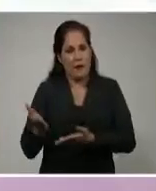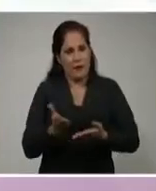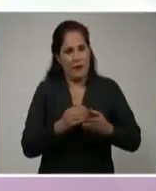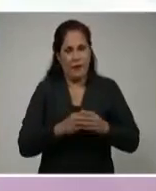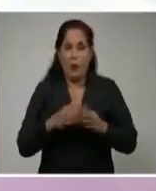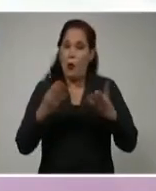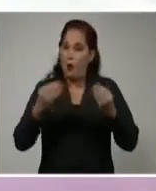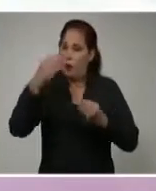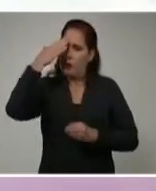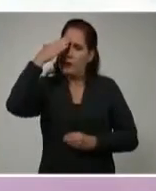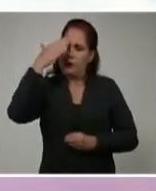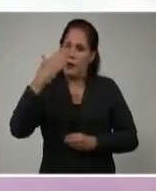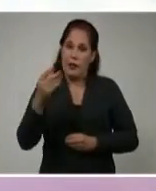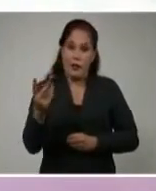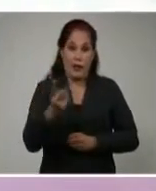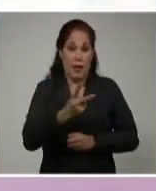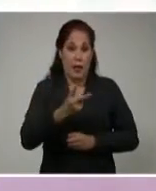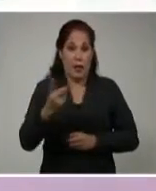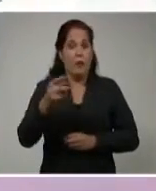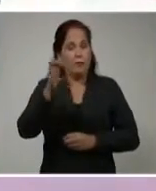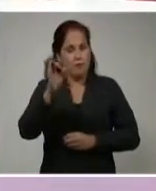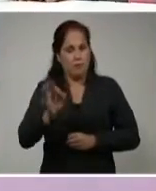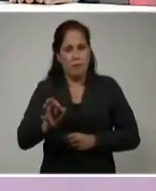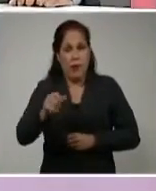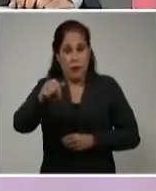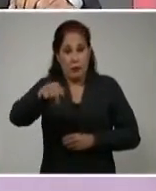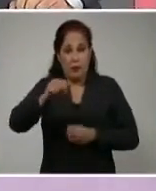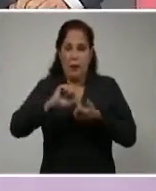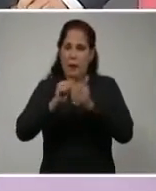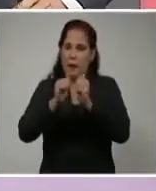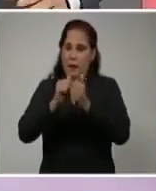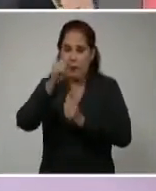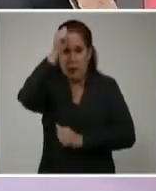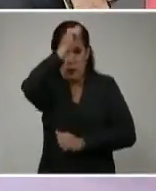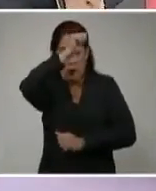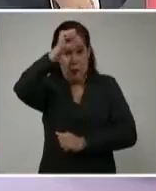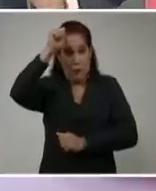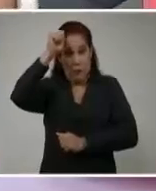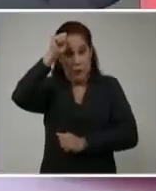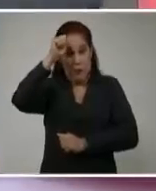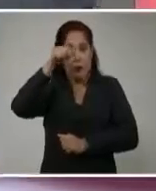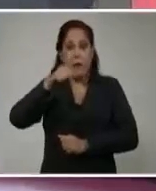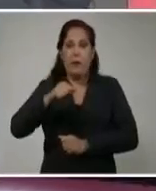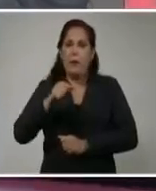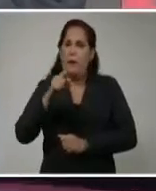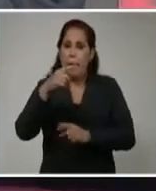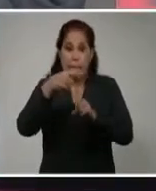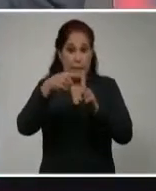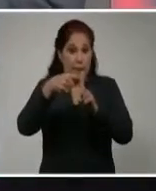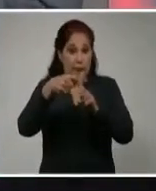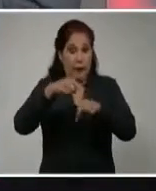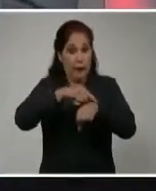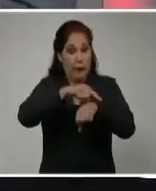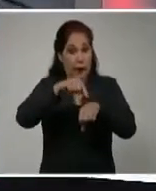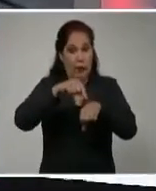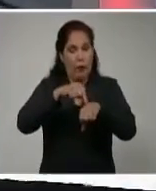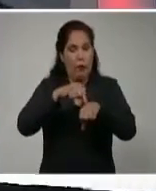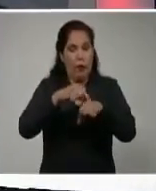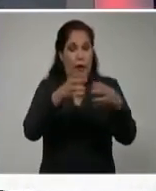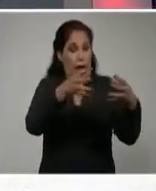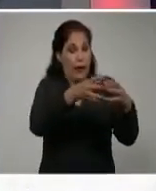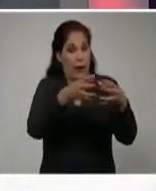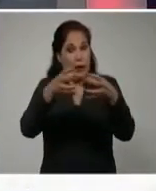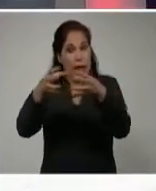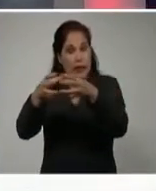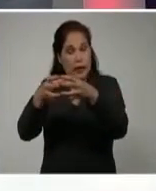Muchas gracias, Isabelita. Muy buenas tardes. En efecto, actualidad deportiva dominical. Bueno, en poco más de media hora, los dos mejores equipos de Cuba saldrán